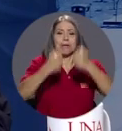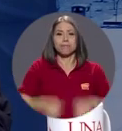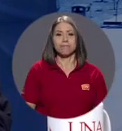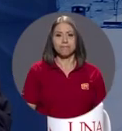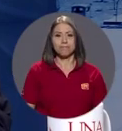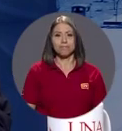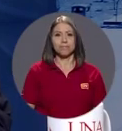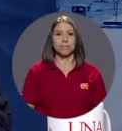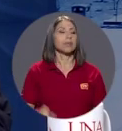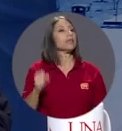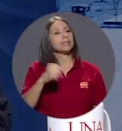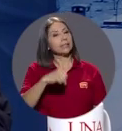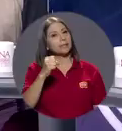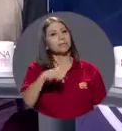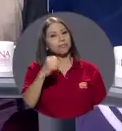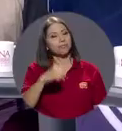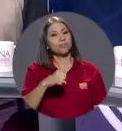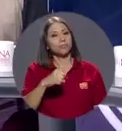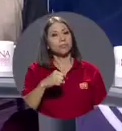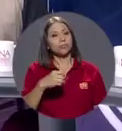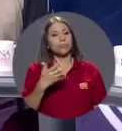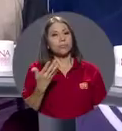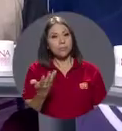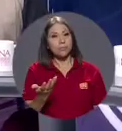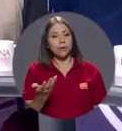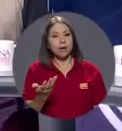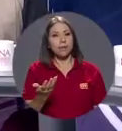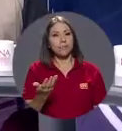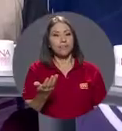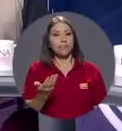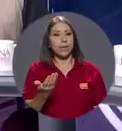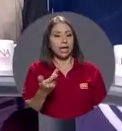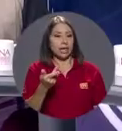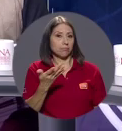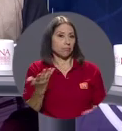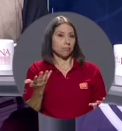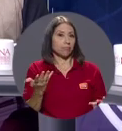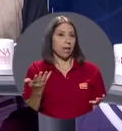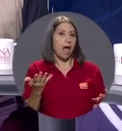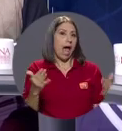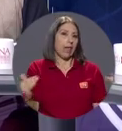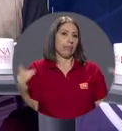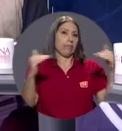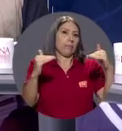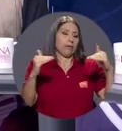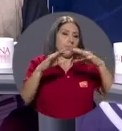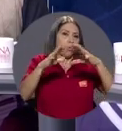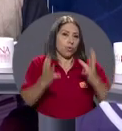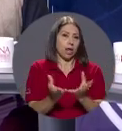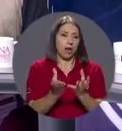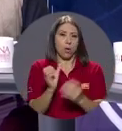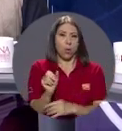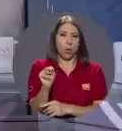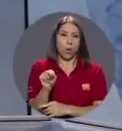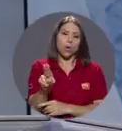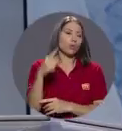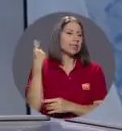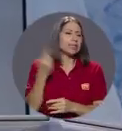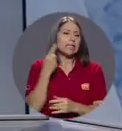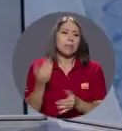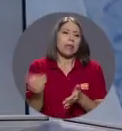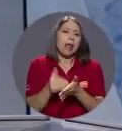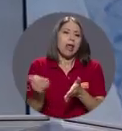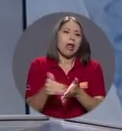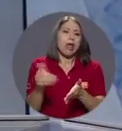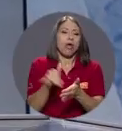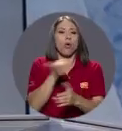reto. Sí, tanto así que, bueno, en el ámbito mundial, pues Naciones Unidas insiste mucho en